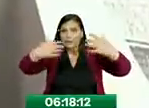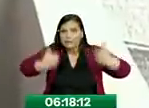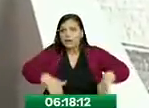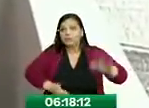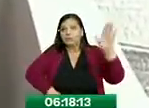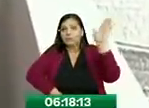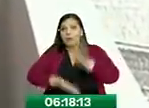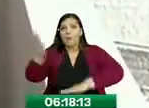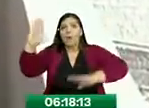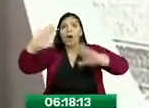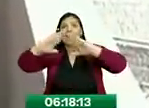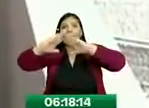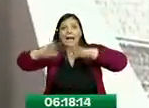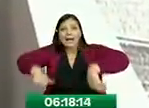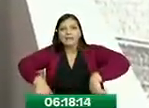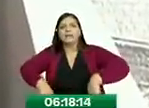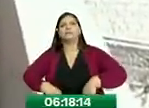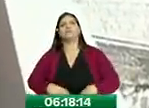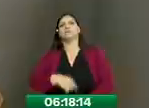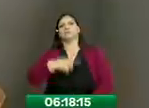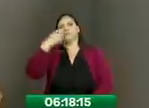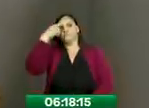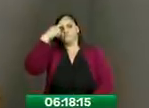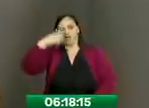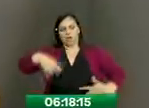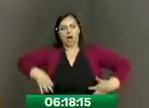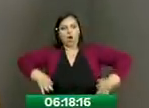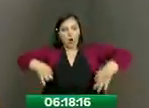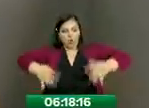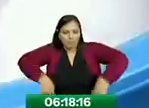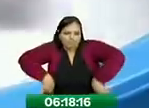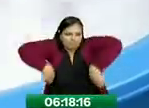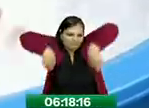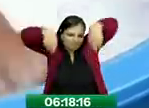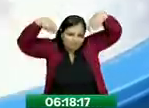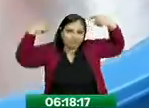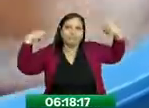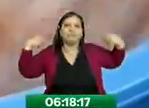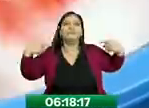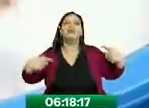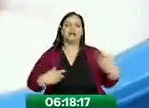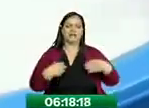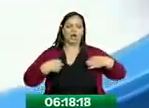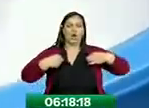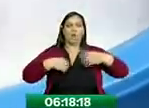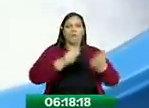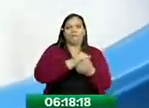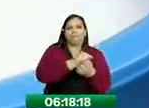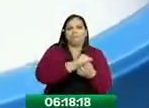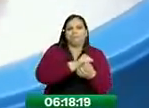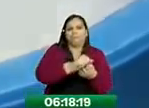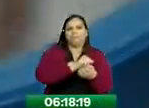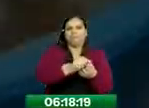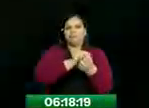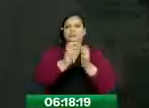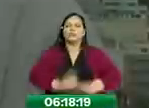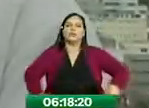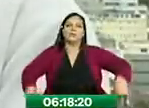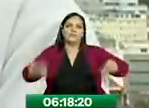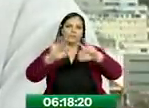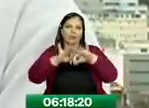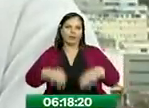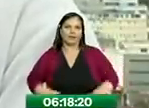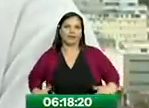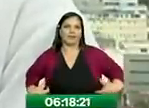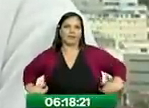lavarla. ¿Lavar la ropa mata el virus? Todos los detergentes o desinfectantes habituales van a matar el virus.